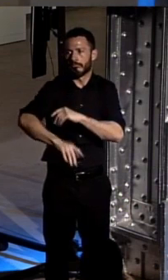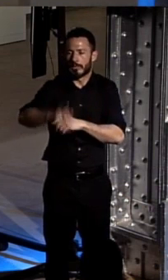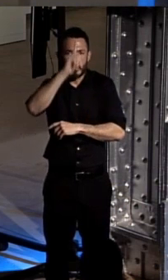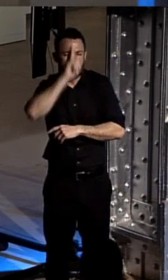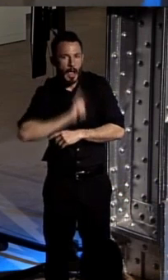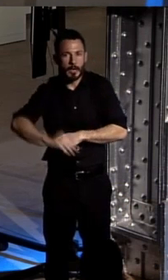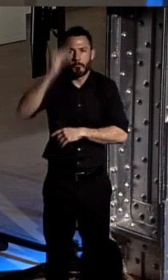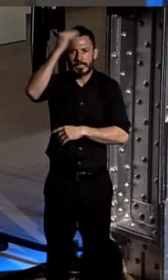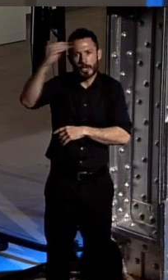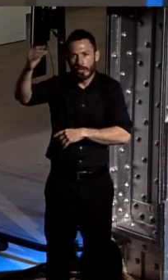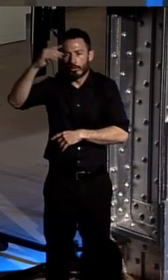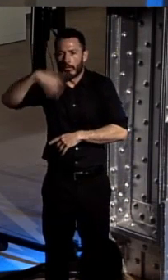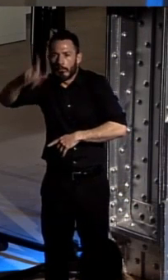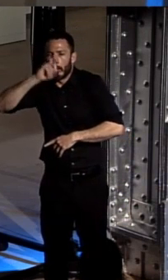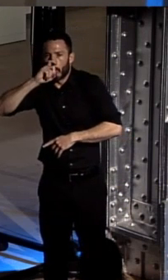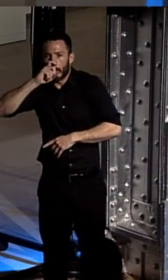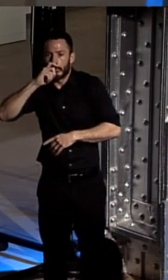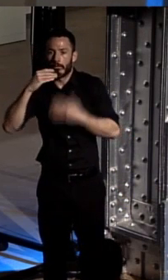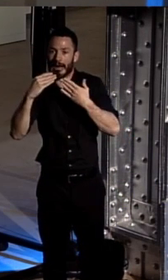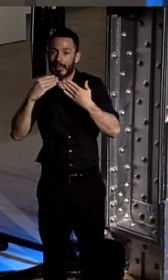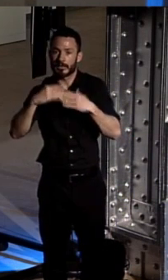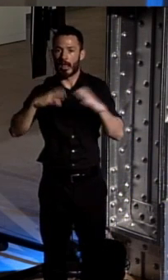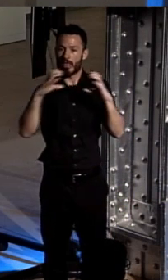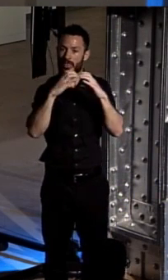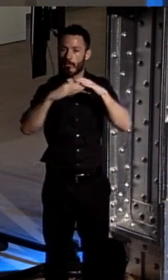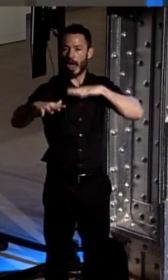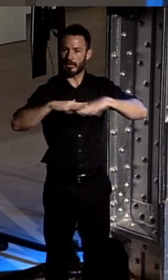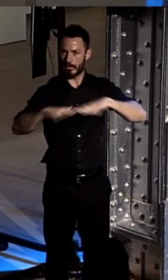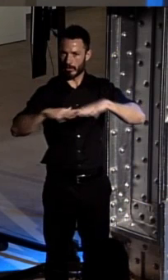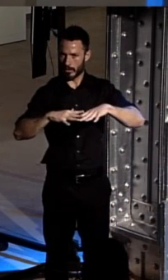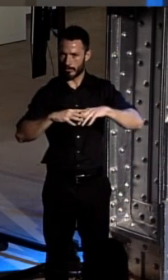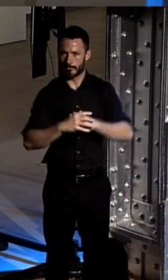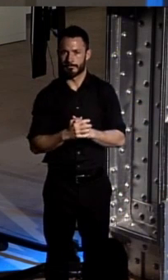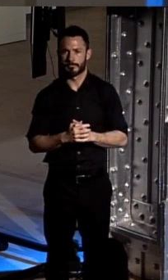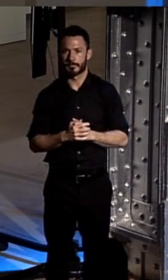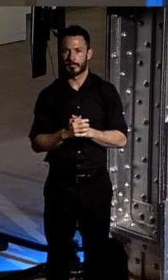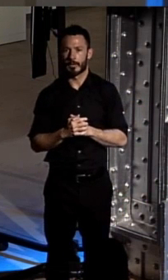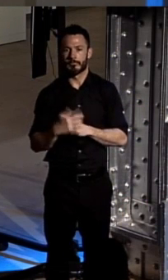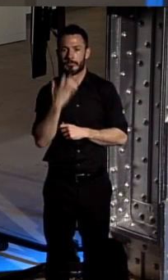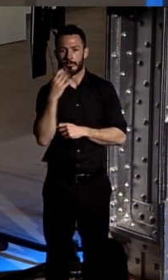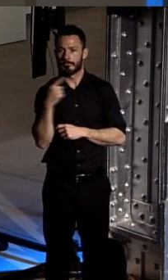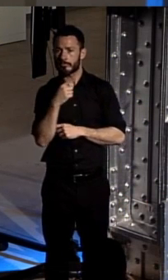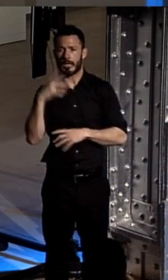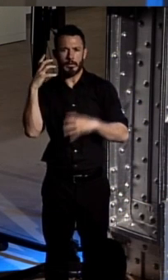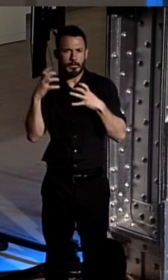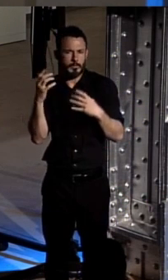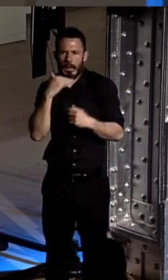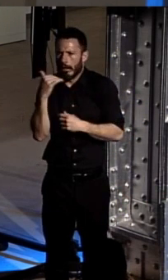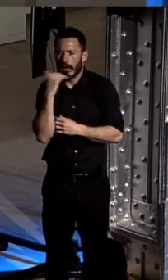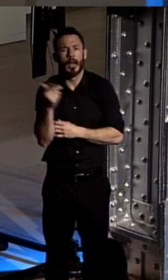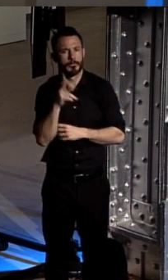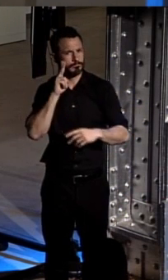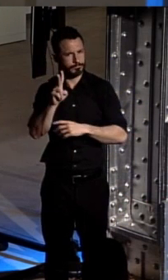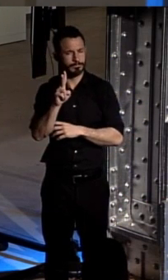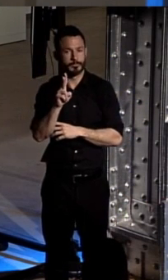fuese a partir del patrón de actividad cerebral. Vieron que no es perfecto, pero vieron que uno se hace una idea de que en un momento hay una cara, en un momento hay un animal, hay distintas cosas. Bueno, todo